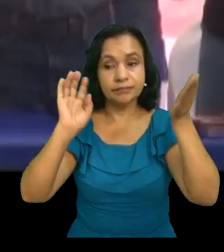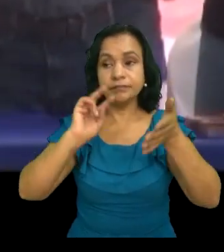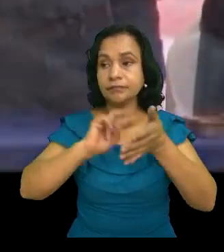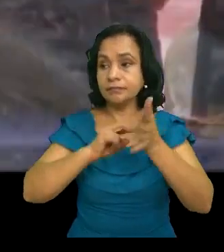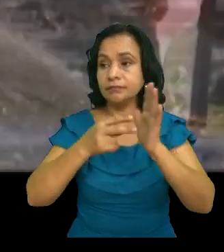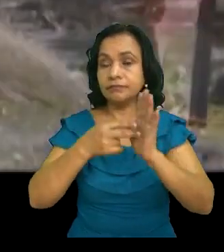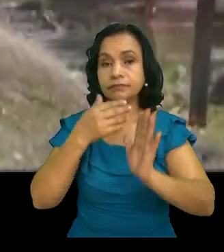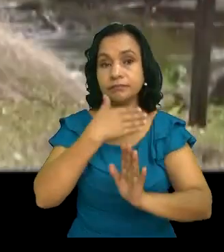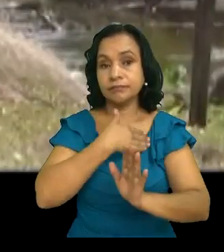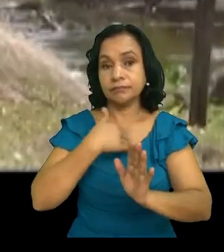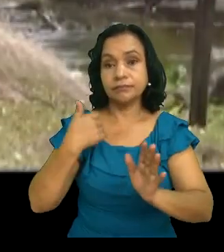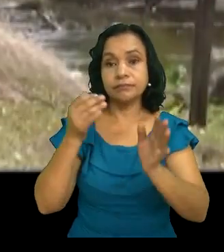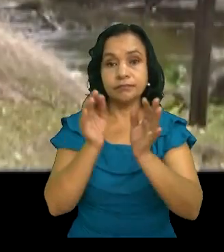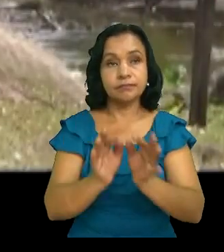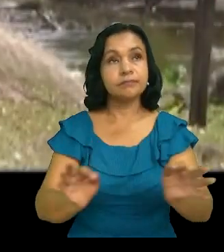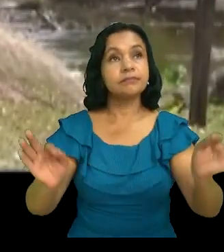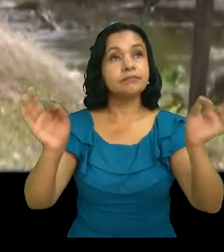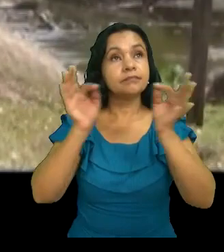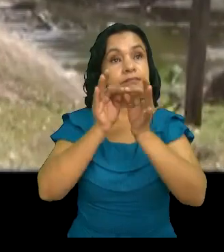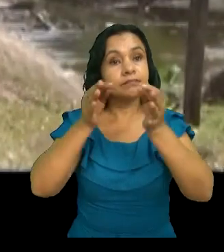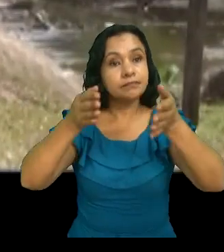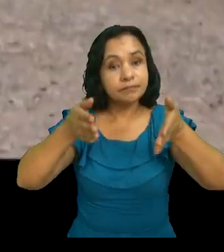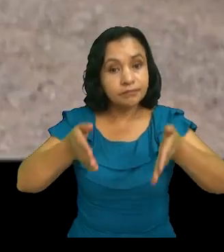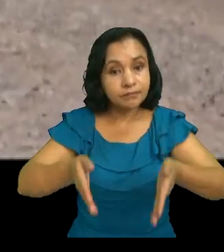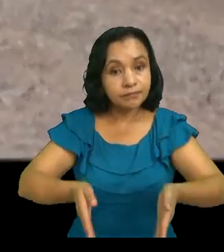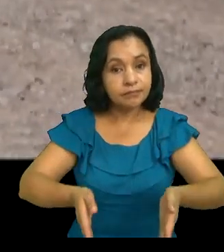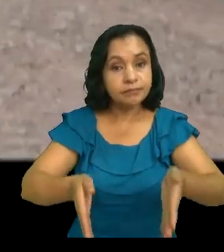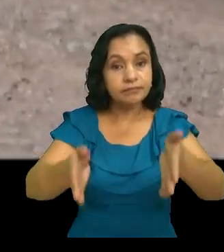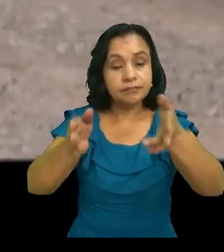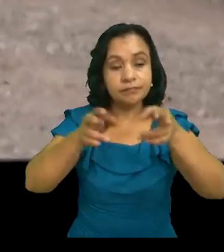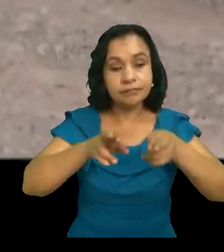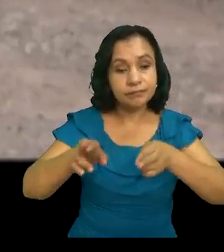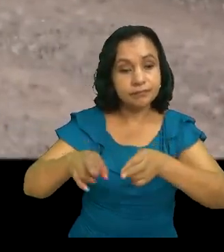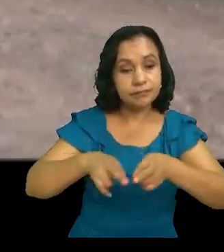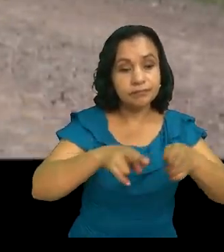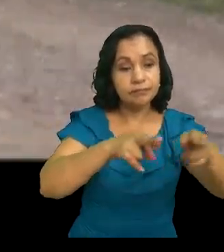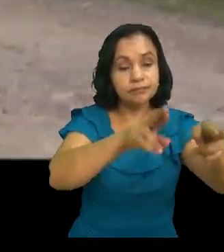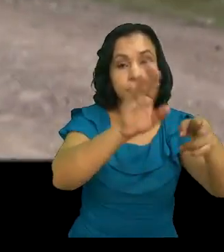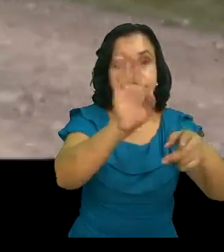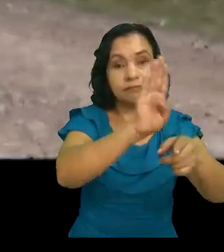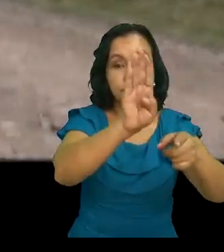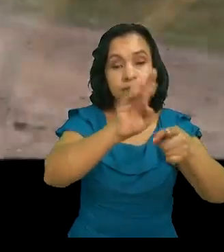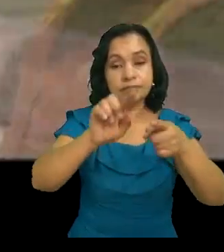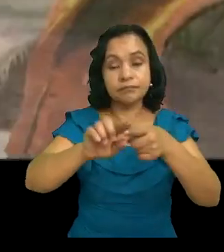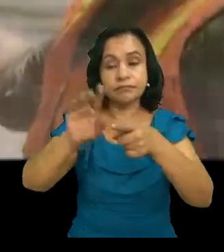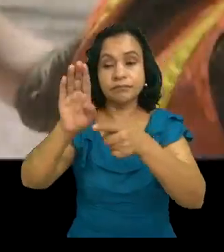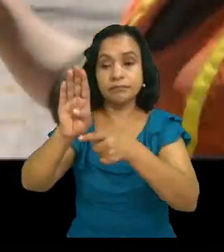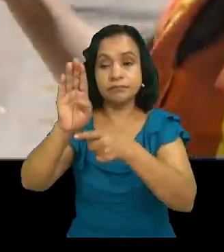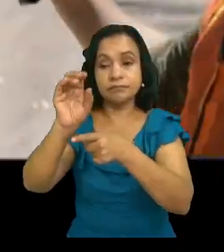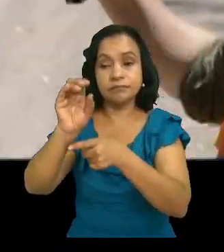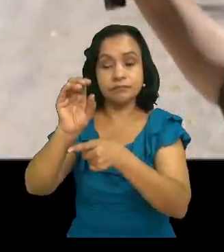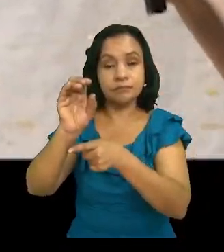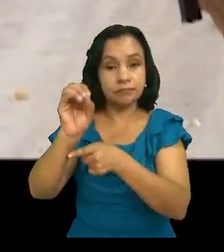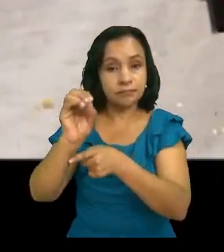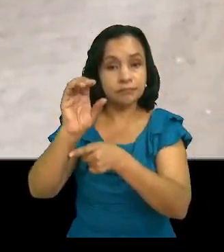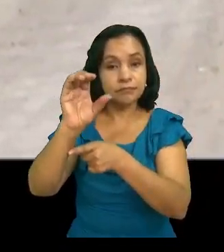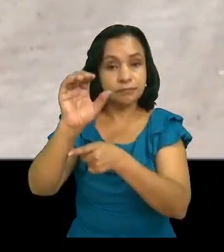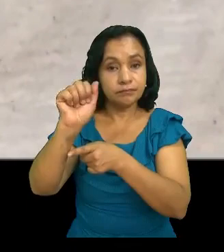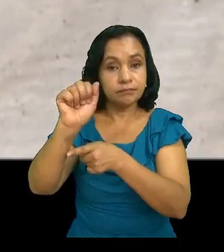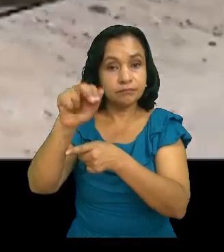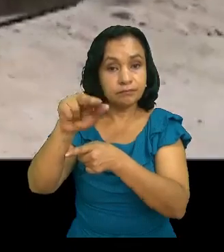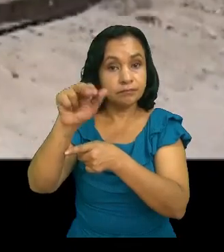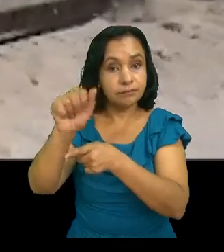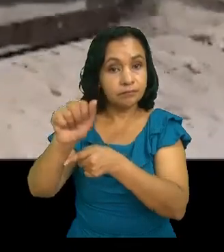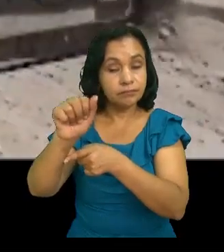una mejoría fundamental. Esta carretera Río Blanco-Bocana de Paiguas que estamos construyendo en este momento tiene